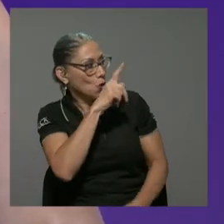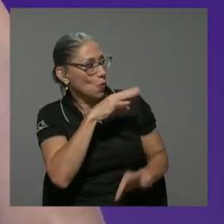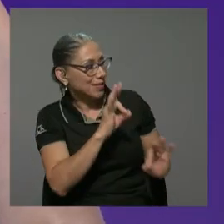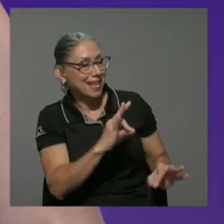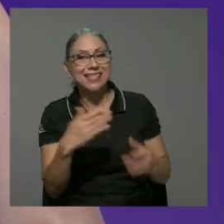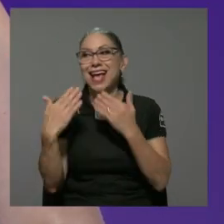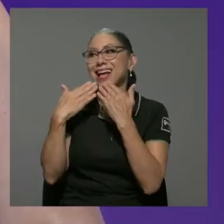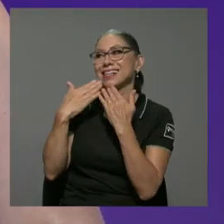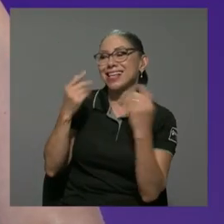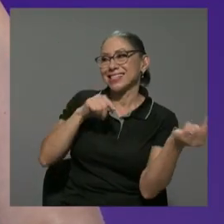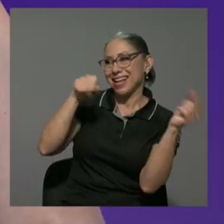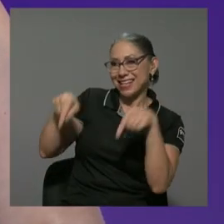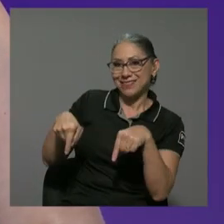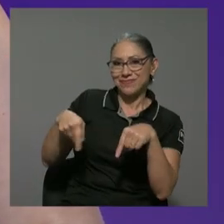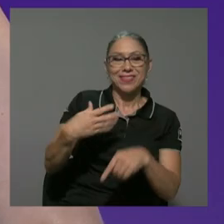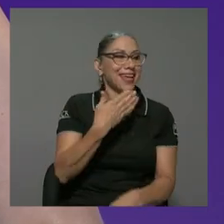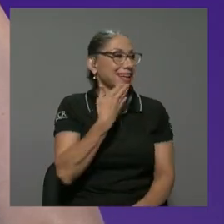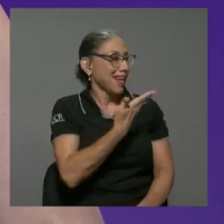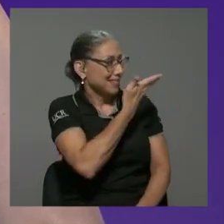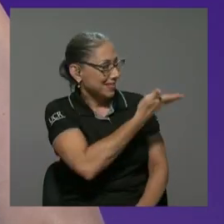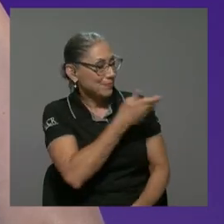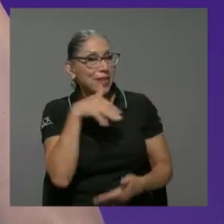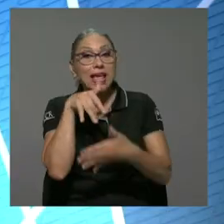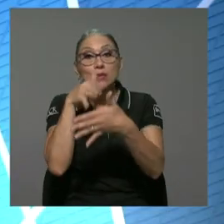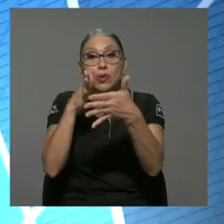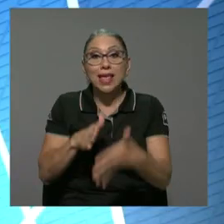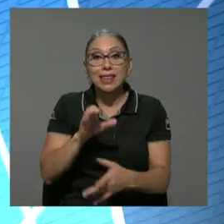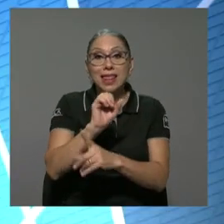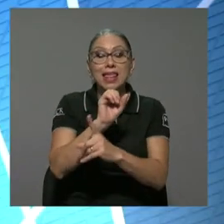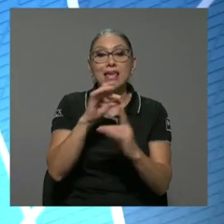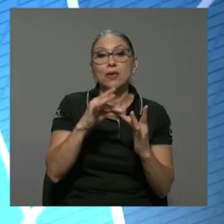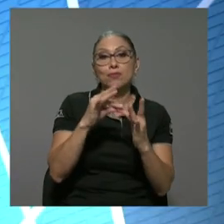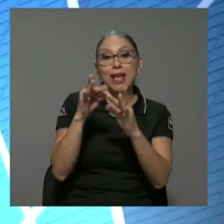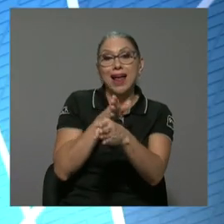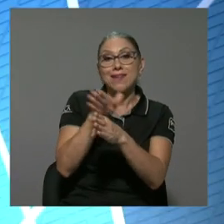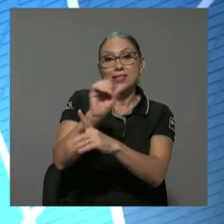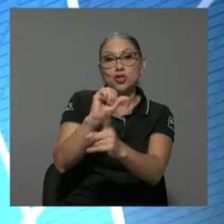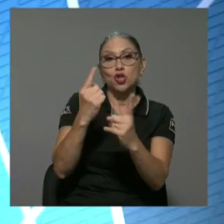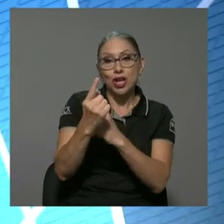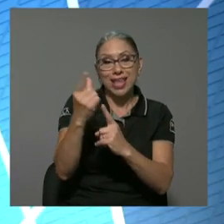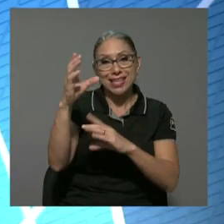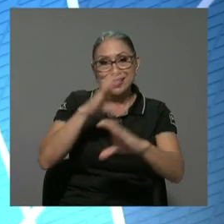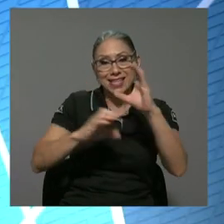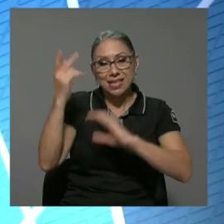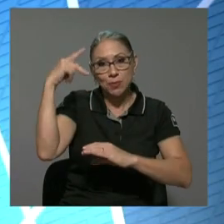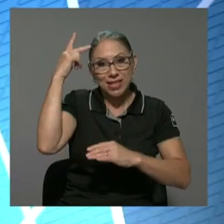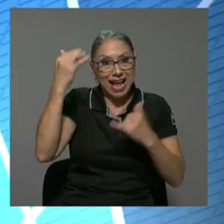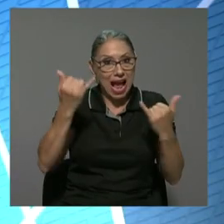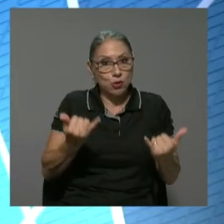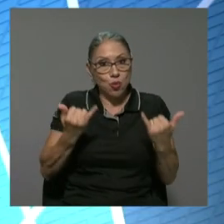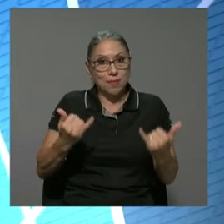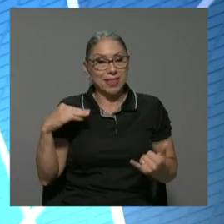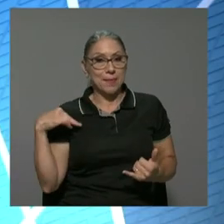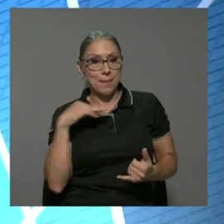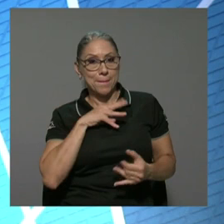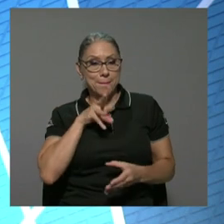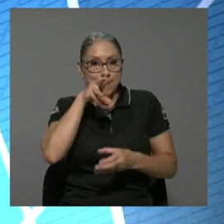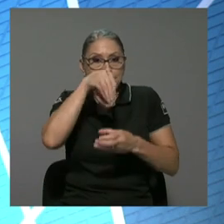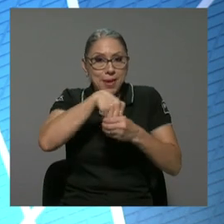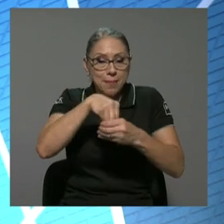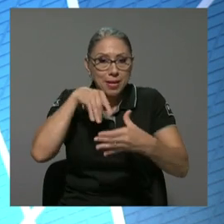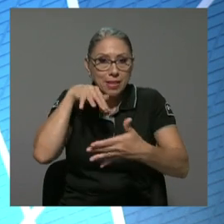estar aquí. Gracias, Valentina, quien es estudiante de Sociología y Ciencias Políticas y actualmente es miembro del Movimiento